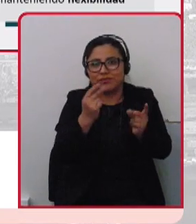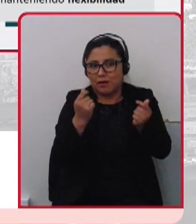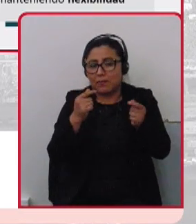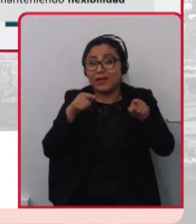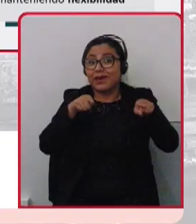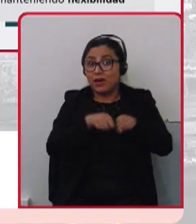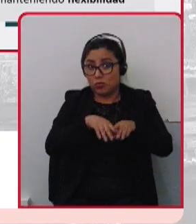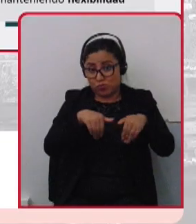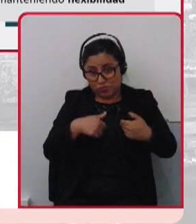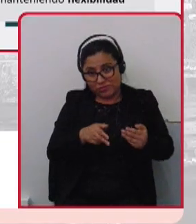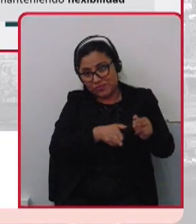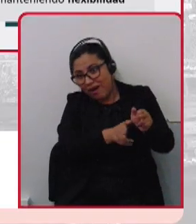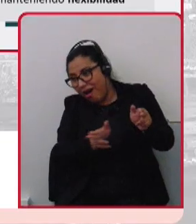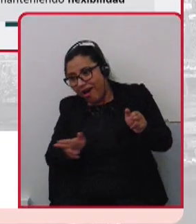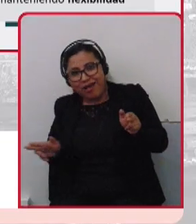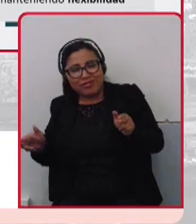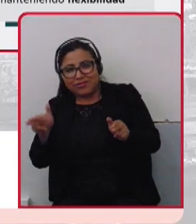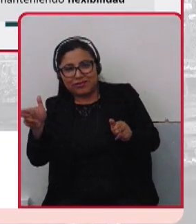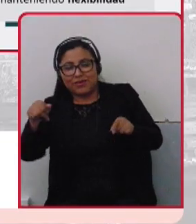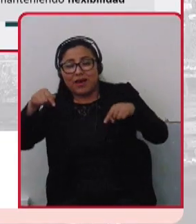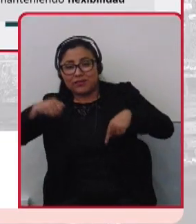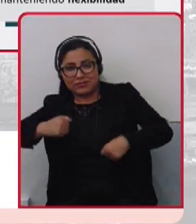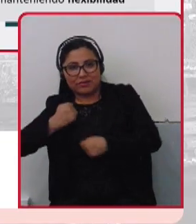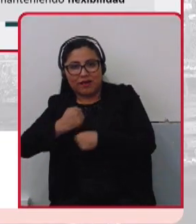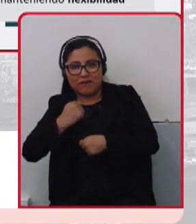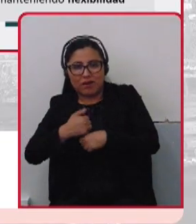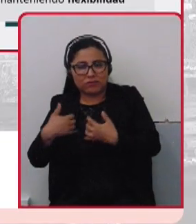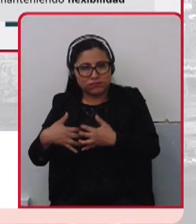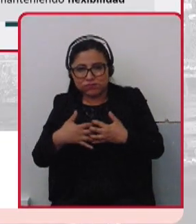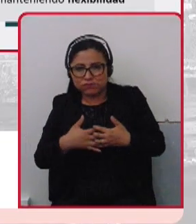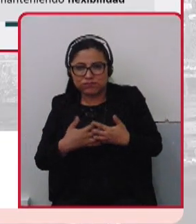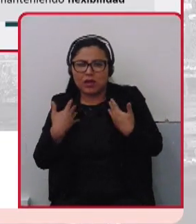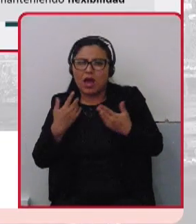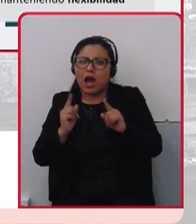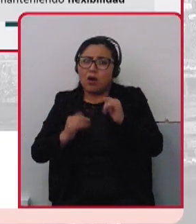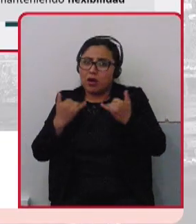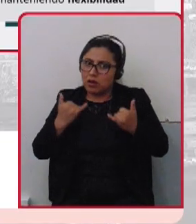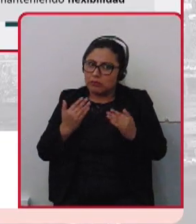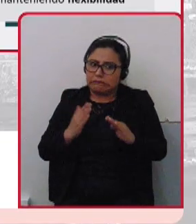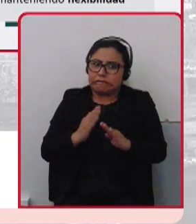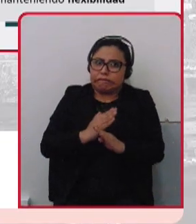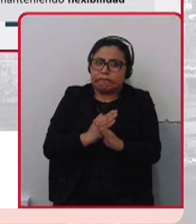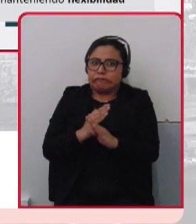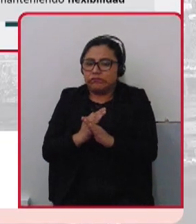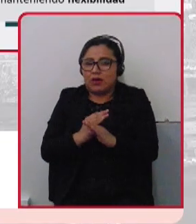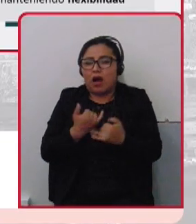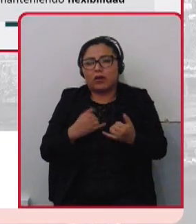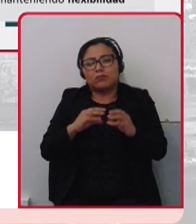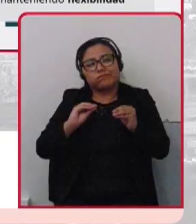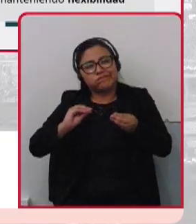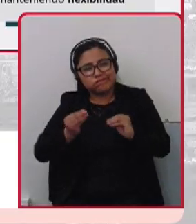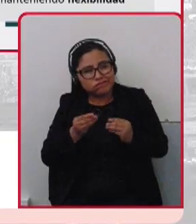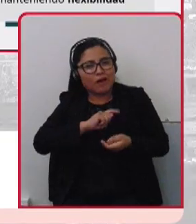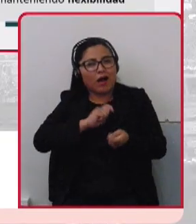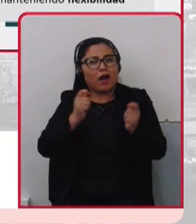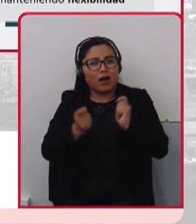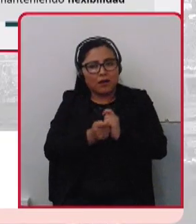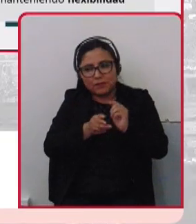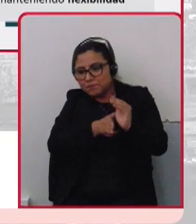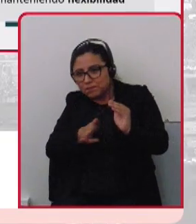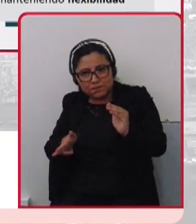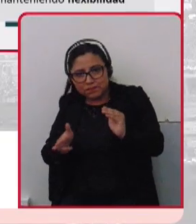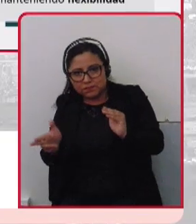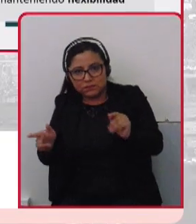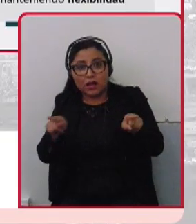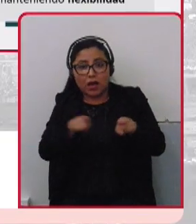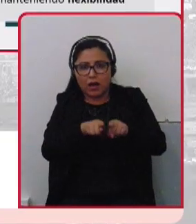salida adicional para nuestra operación, que de por sí ya es restringida, y entregarle una mayor flexibilidad. Asimismo, también